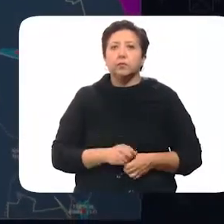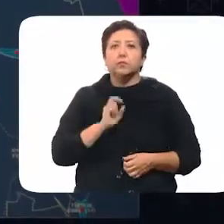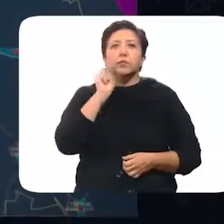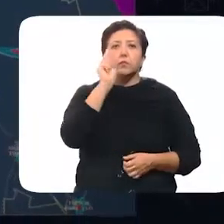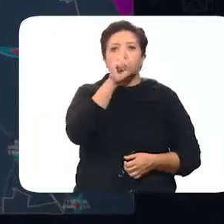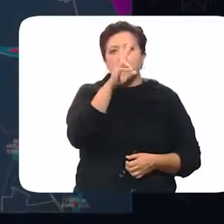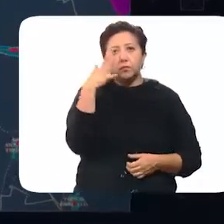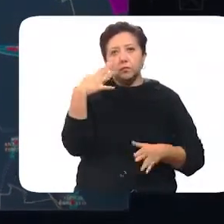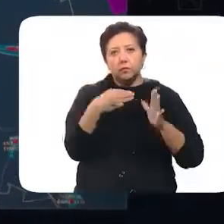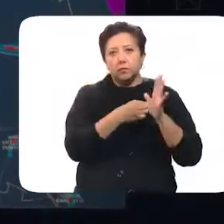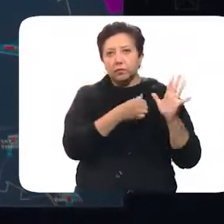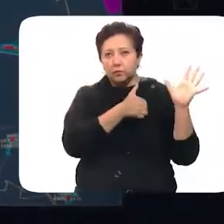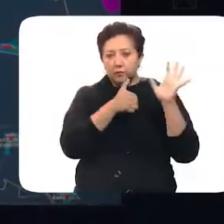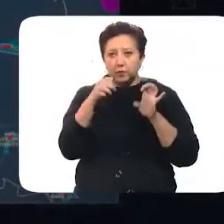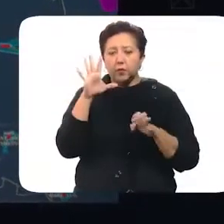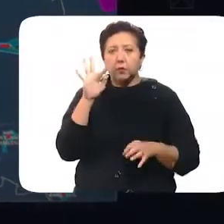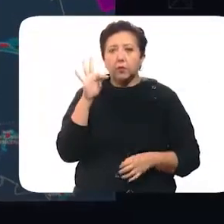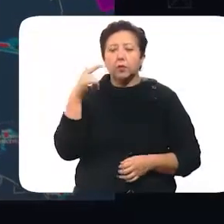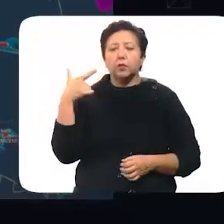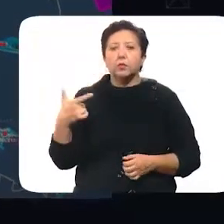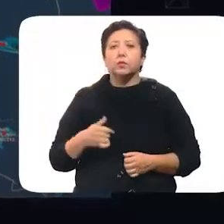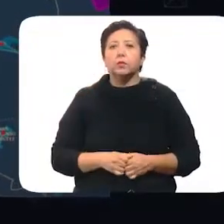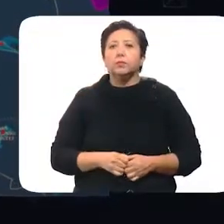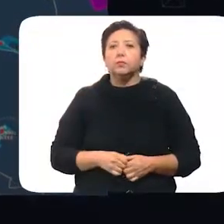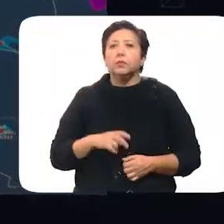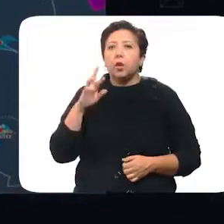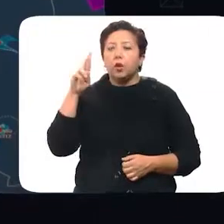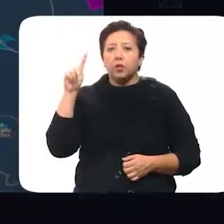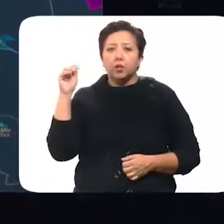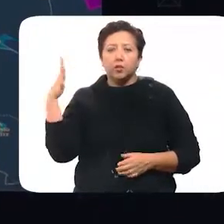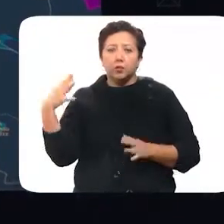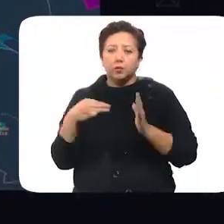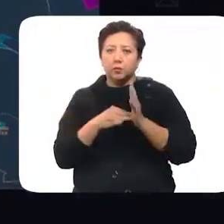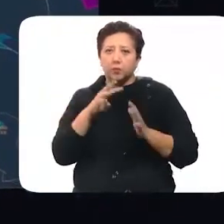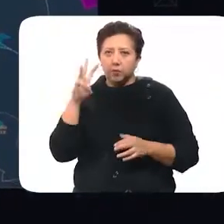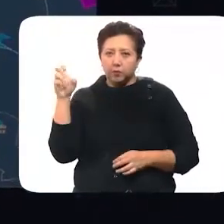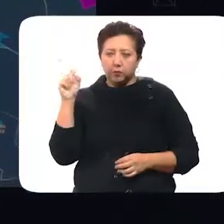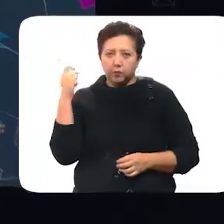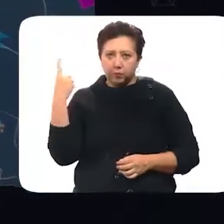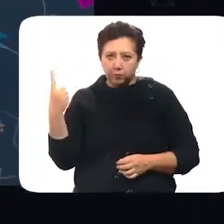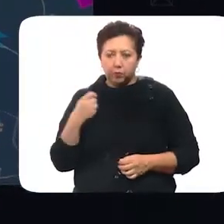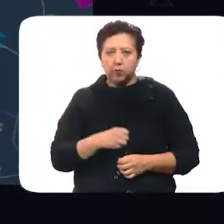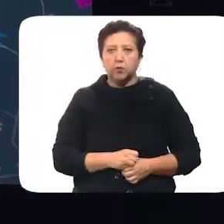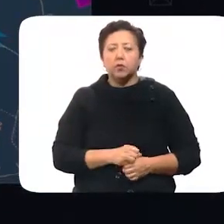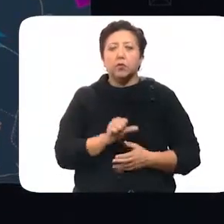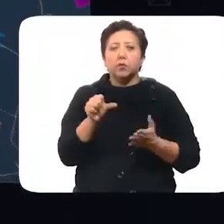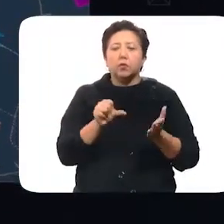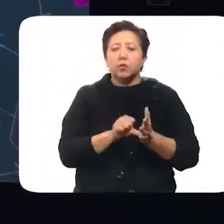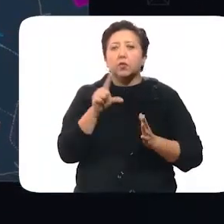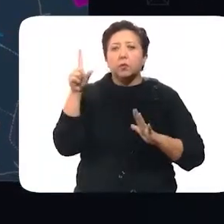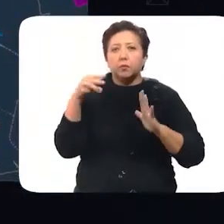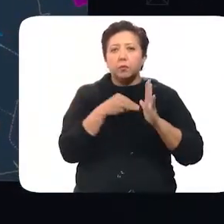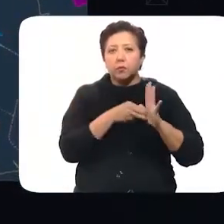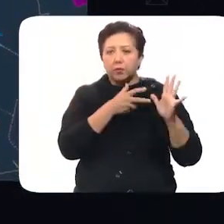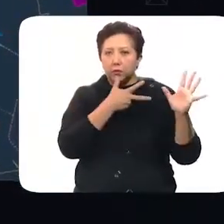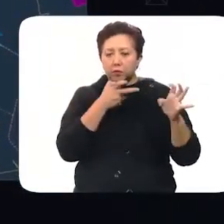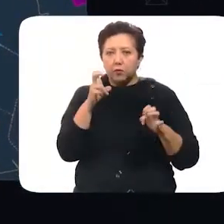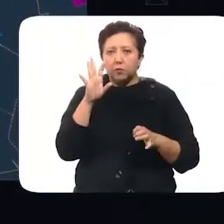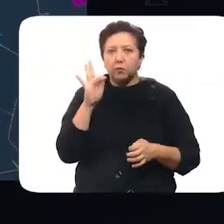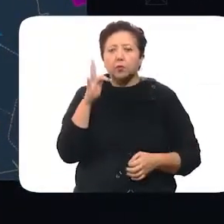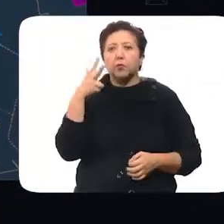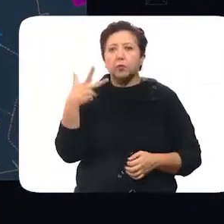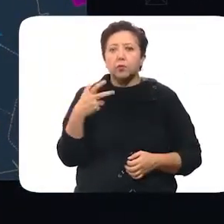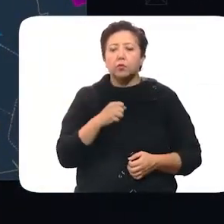la zona norte 5.647, en la zona oriente 5.321, en la zona centro